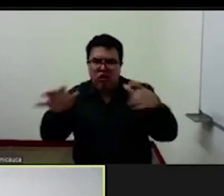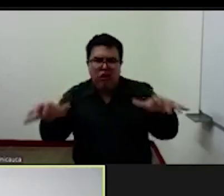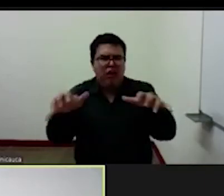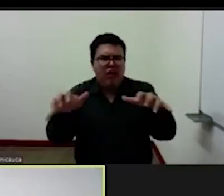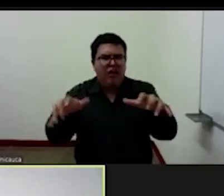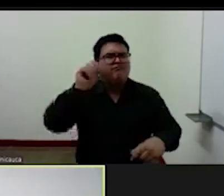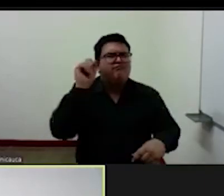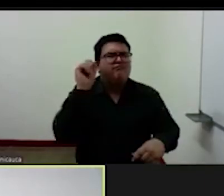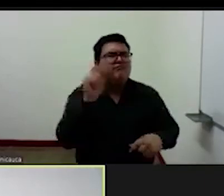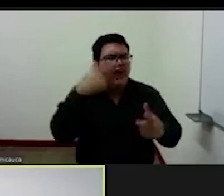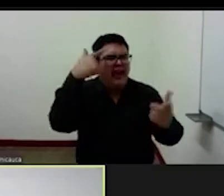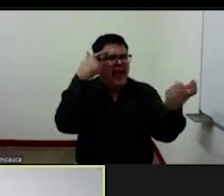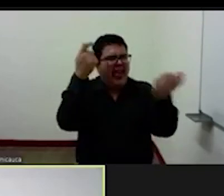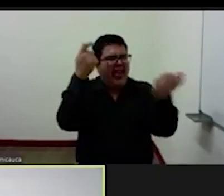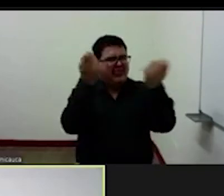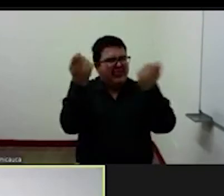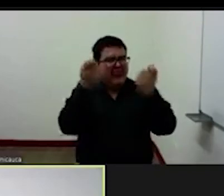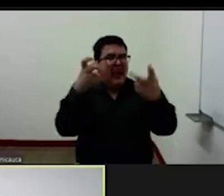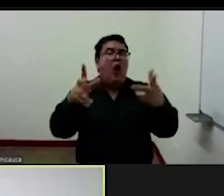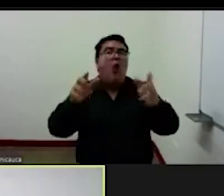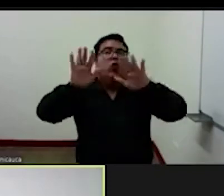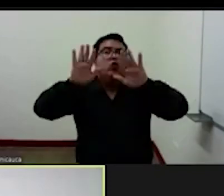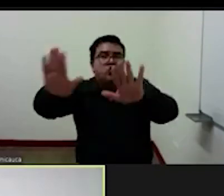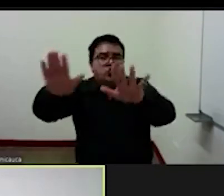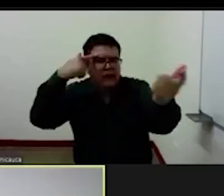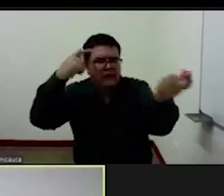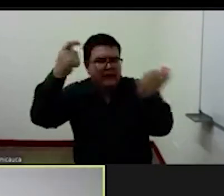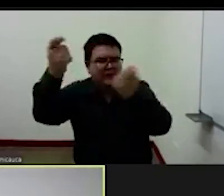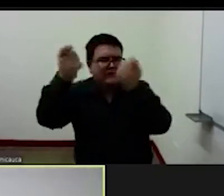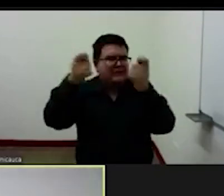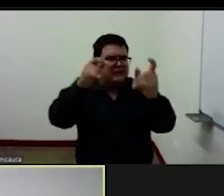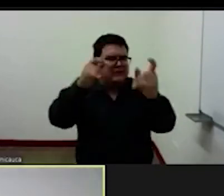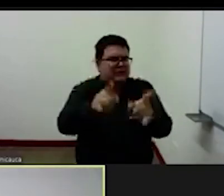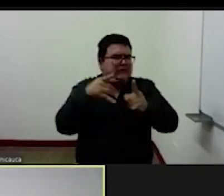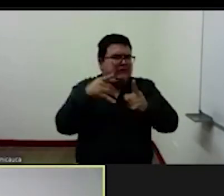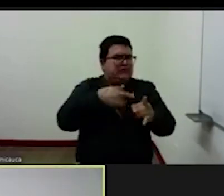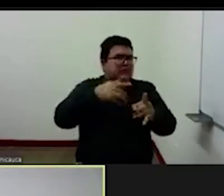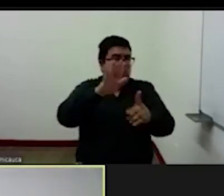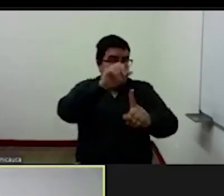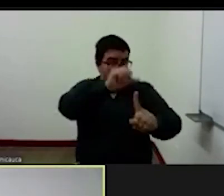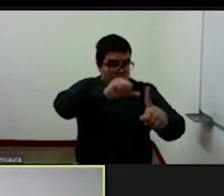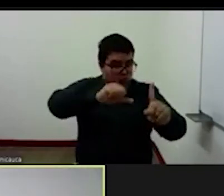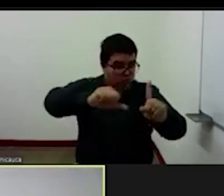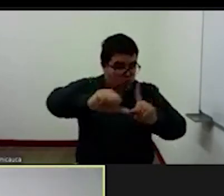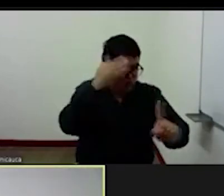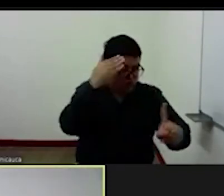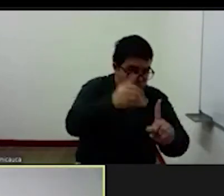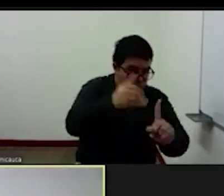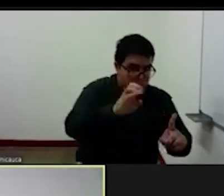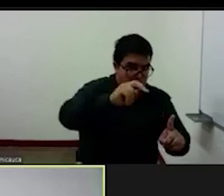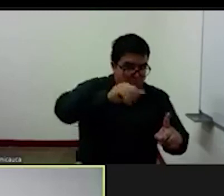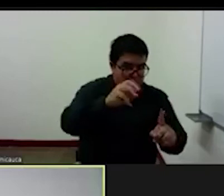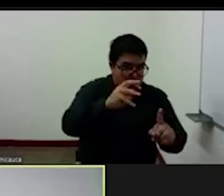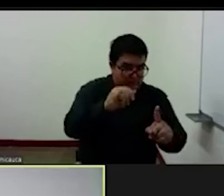la estética o lo estético? ¿No se desplaza hacia el valor social que propone Benjamin o Duchamp?